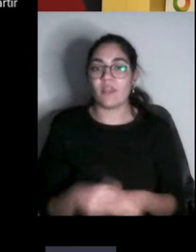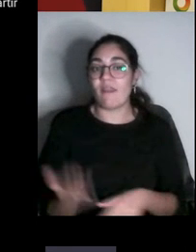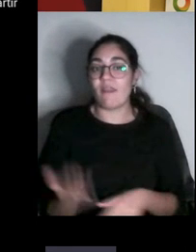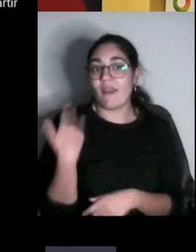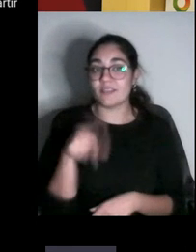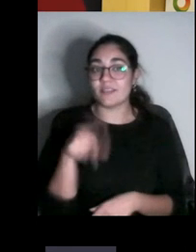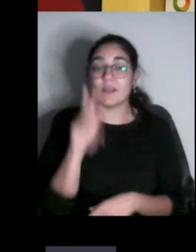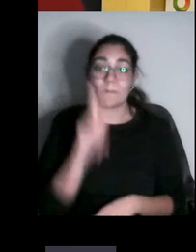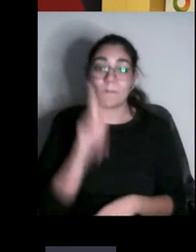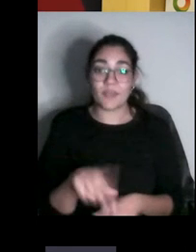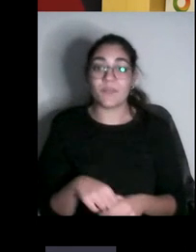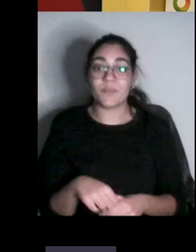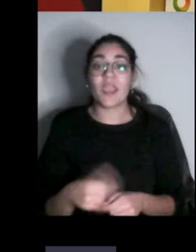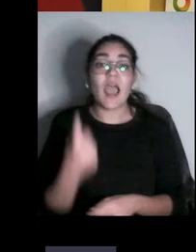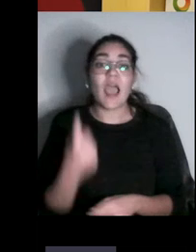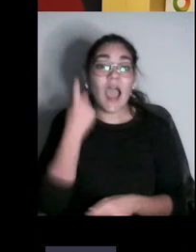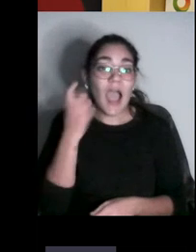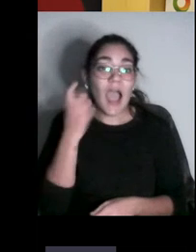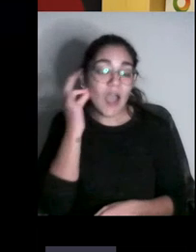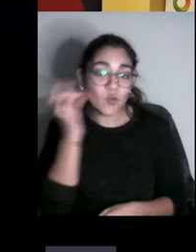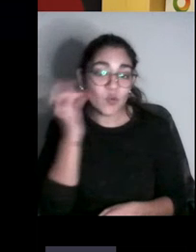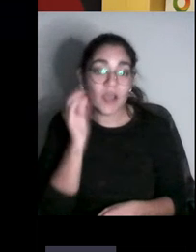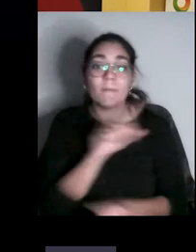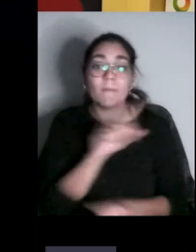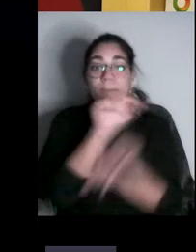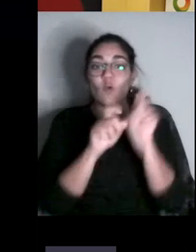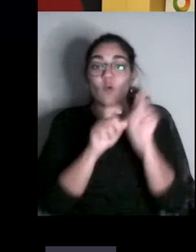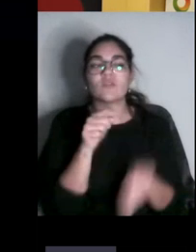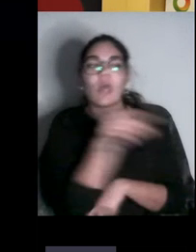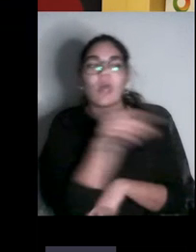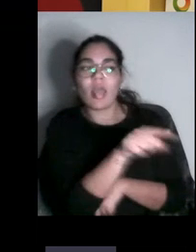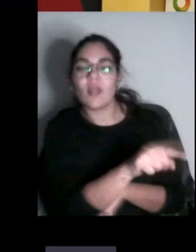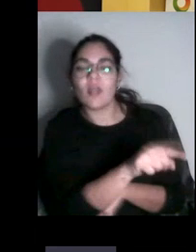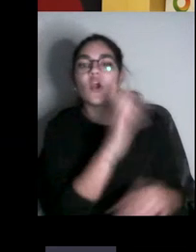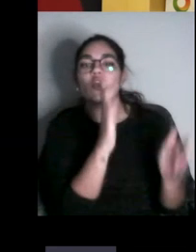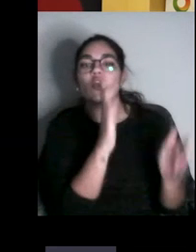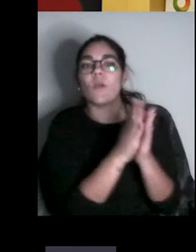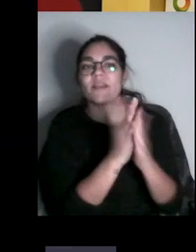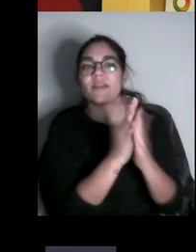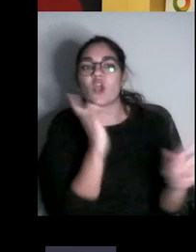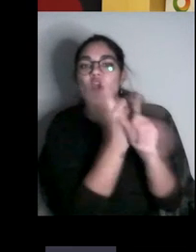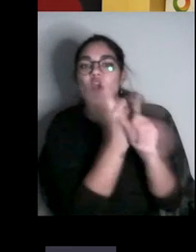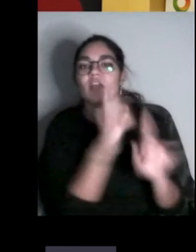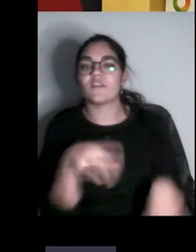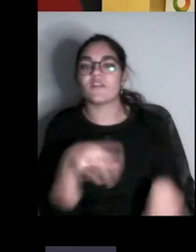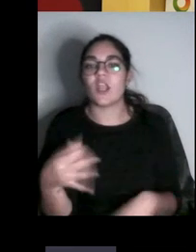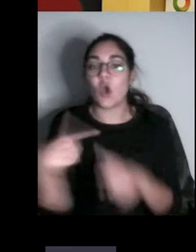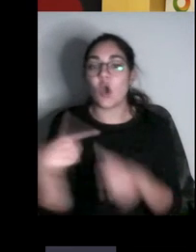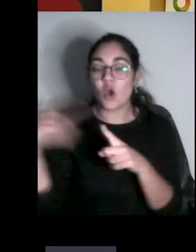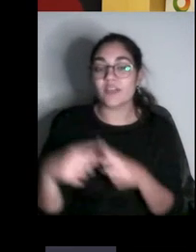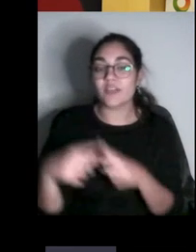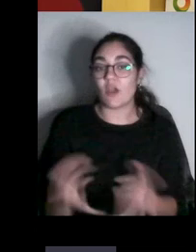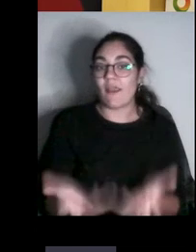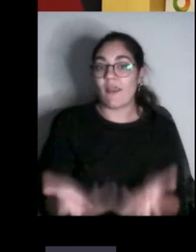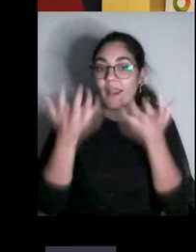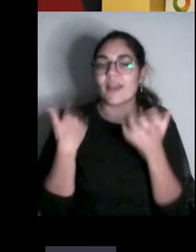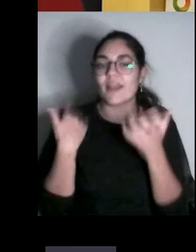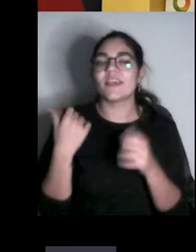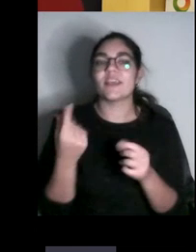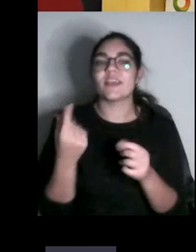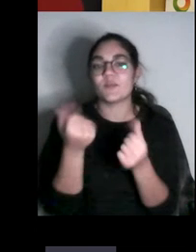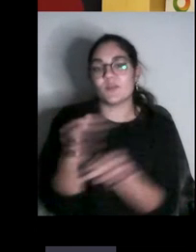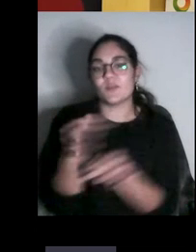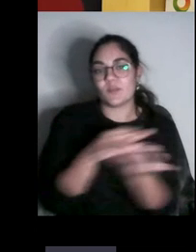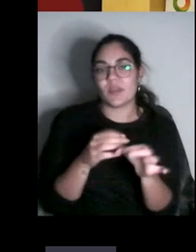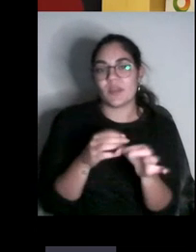cómo la alumna pregunta otro compañero gana una serie de objetos y movemos la ficha lo sentimos de poder